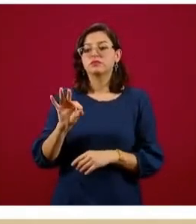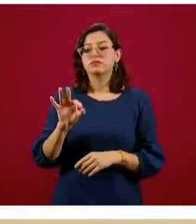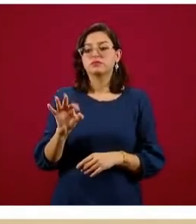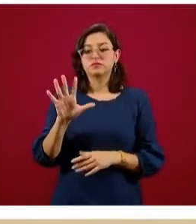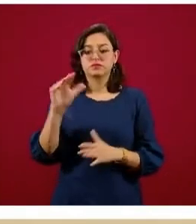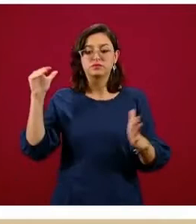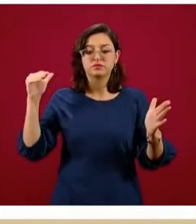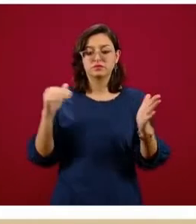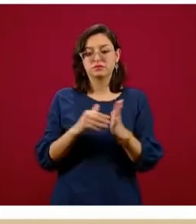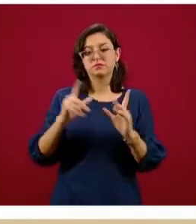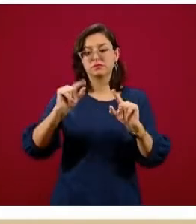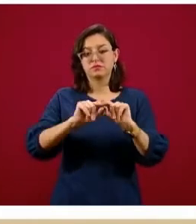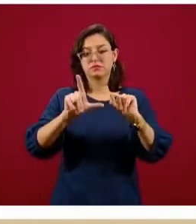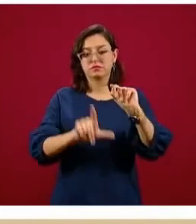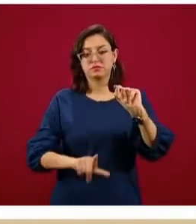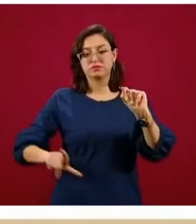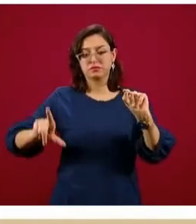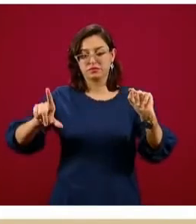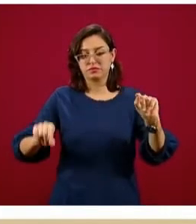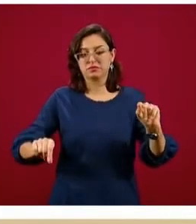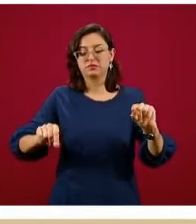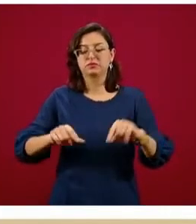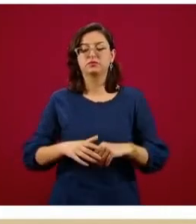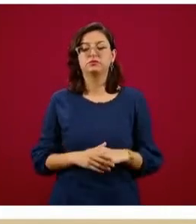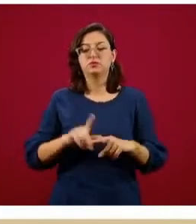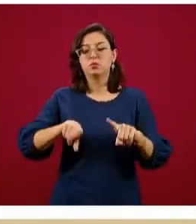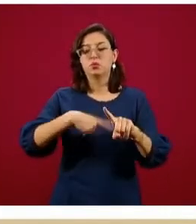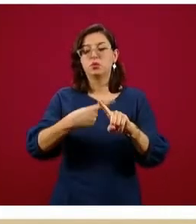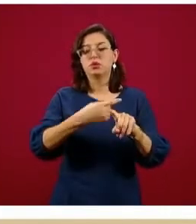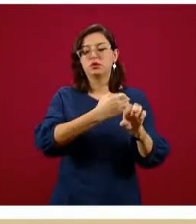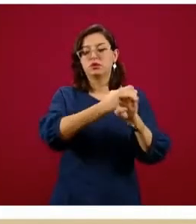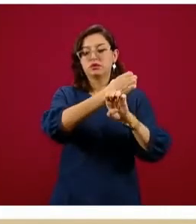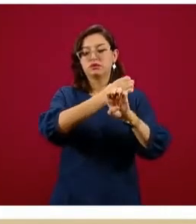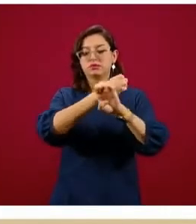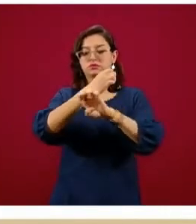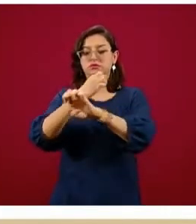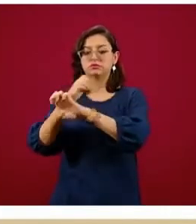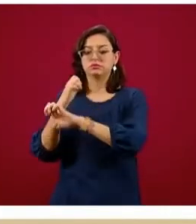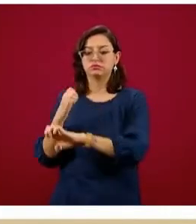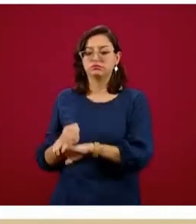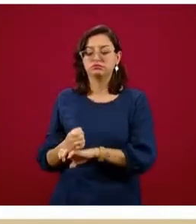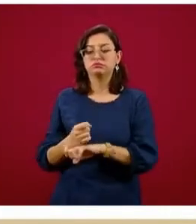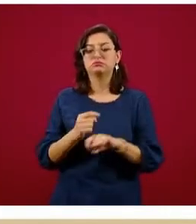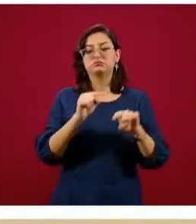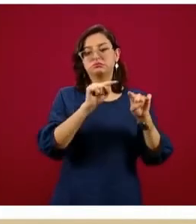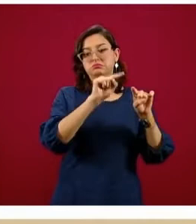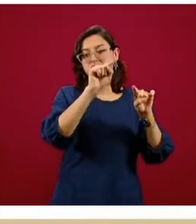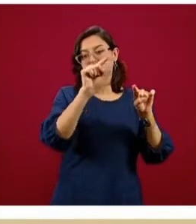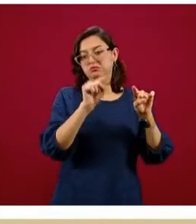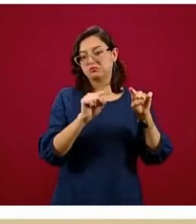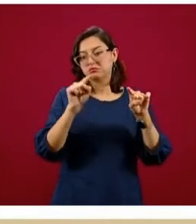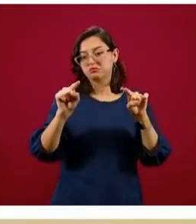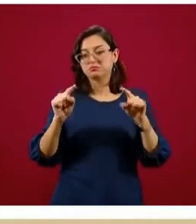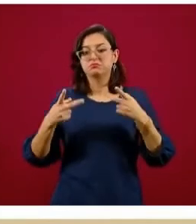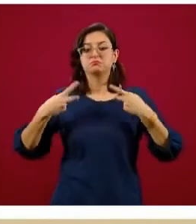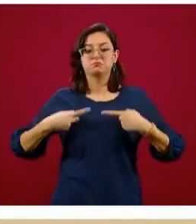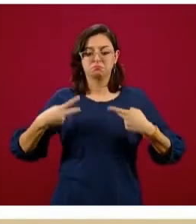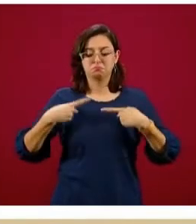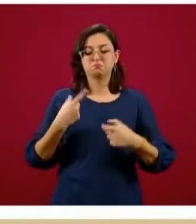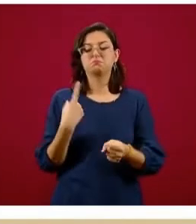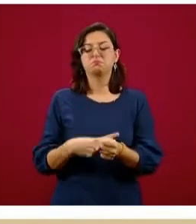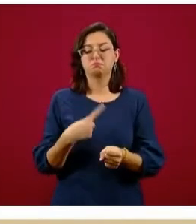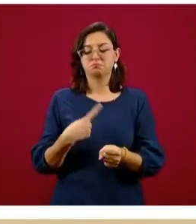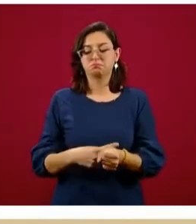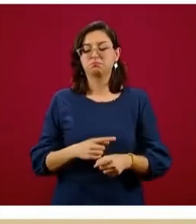cómo se distribuyen en el territorio nacional por entidad federativa en donde reside la persona que salió confirmada